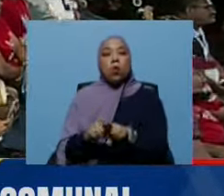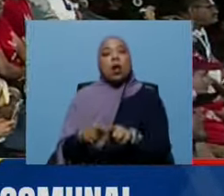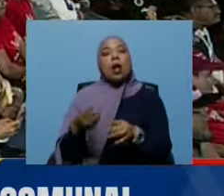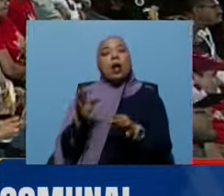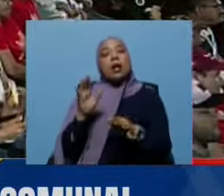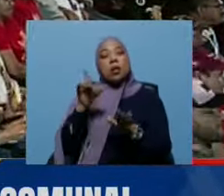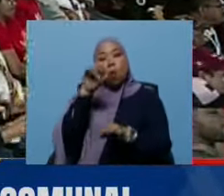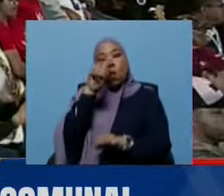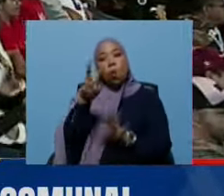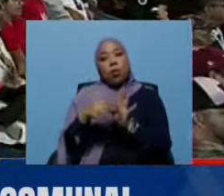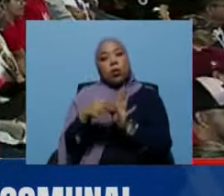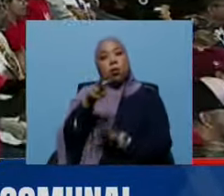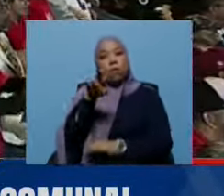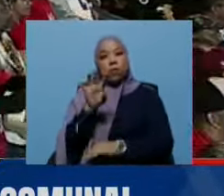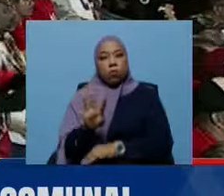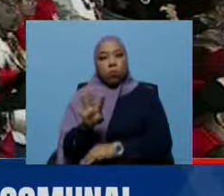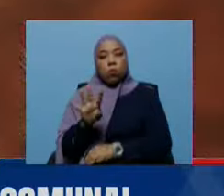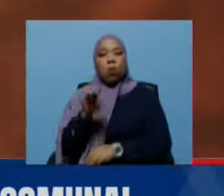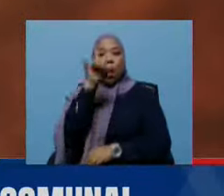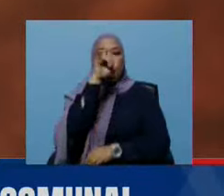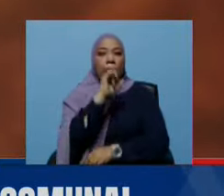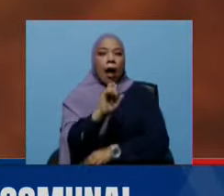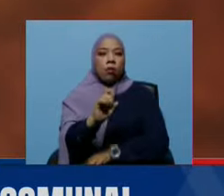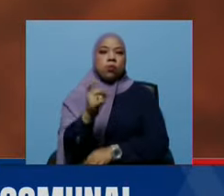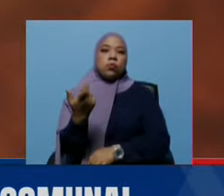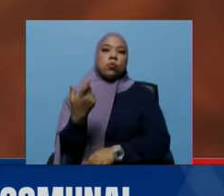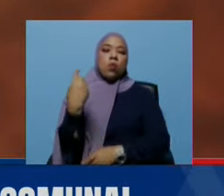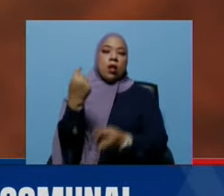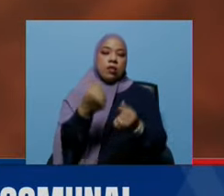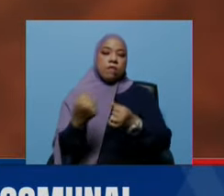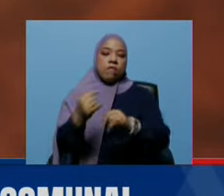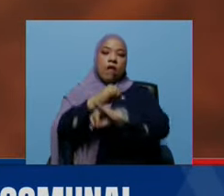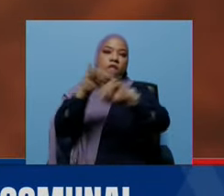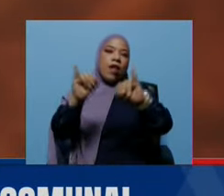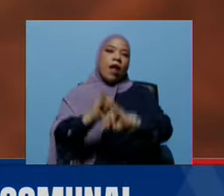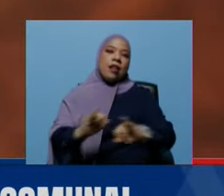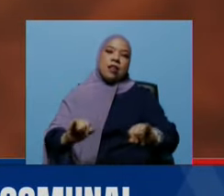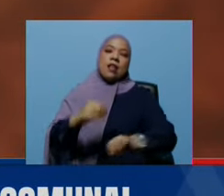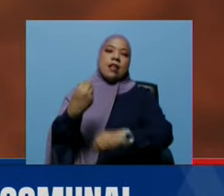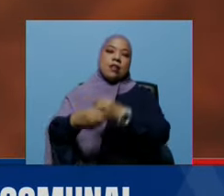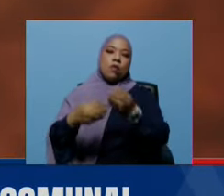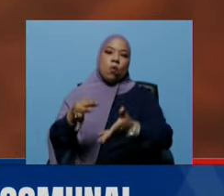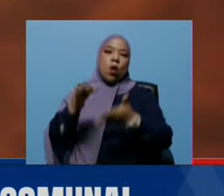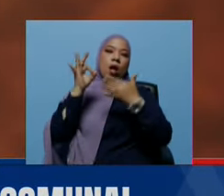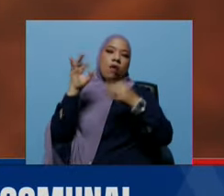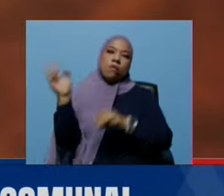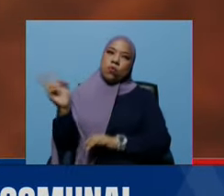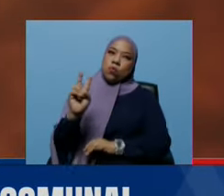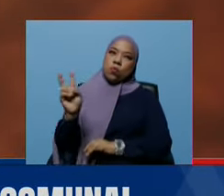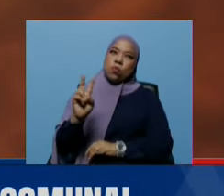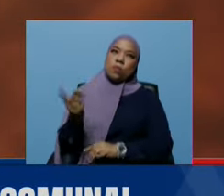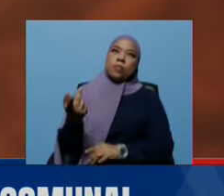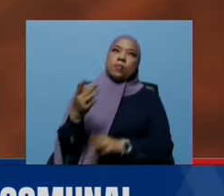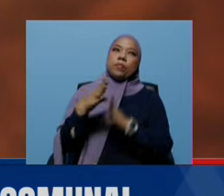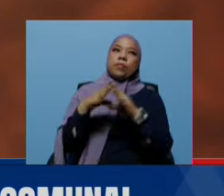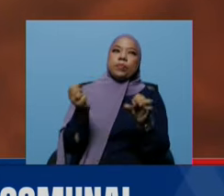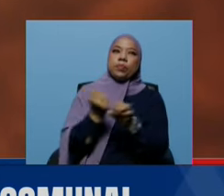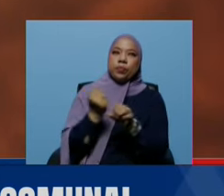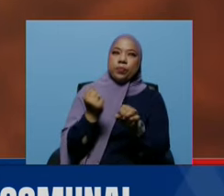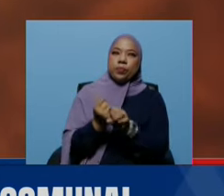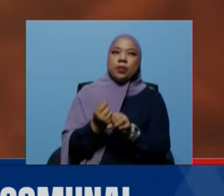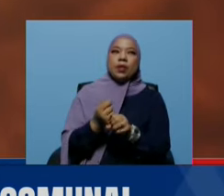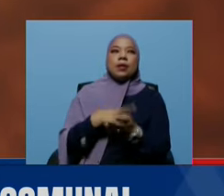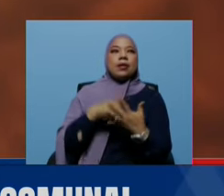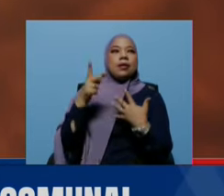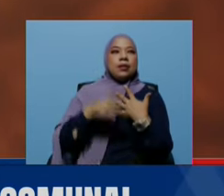el año 2024 como el año de la cosecha feliz del café en Venezuela, un rubro que viene tomando